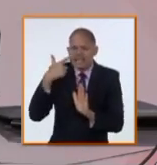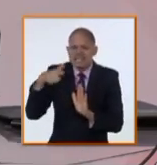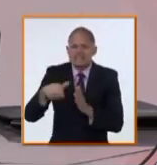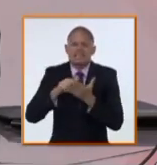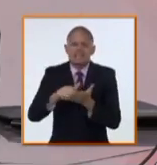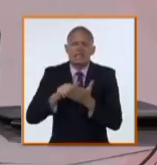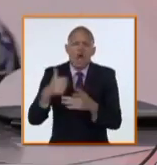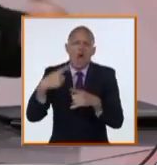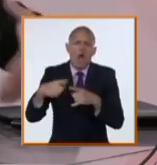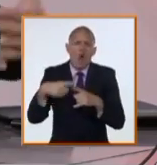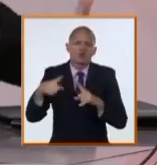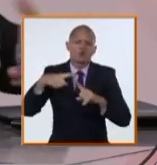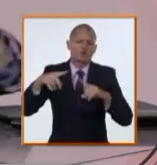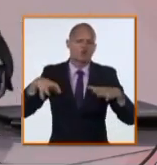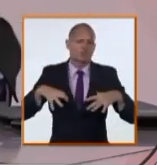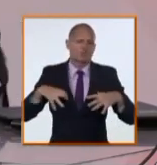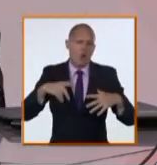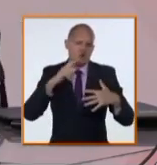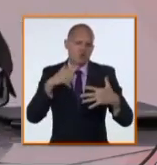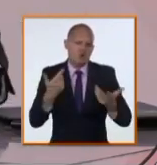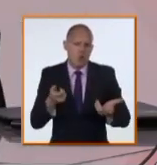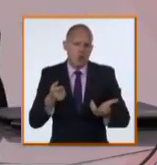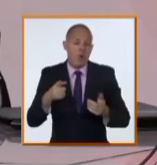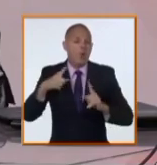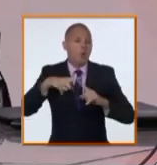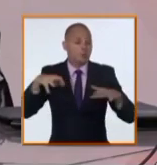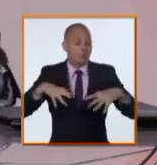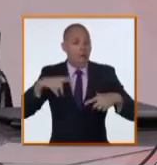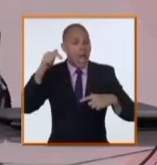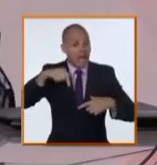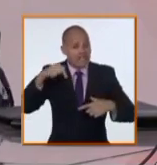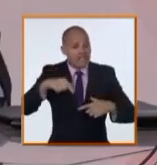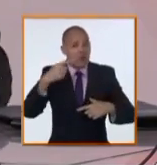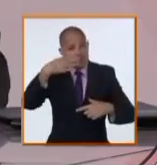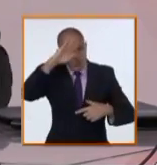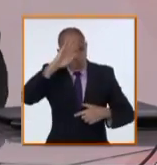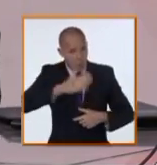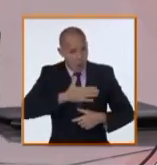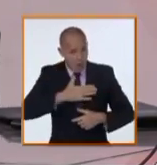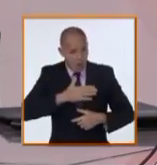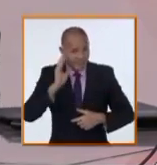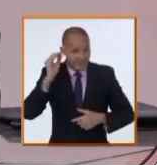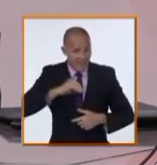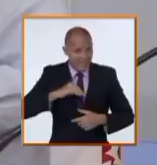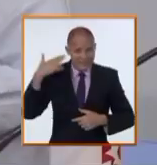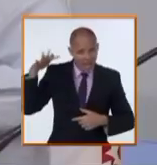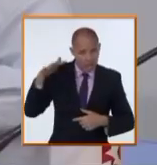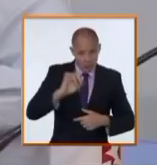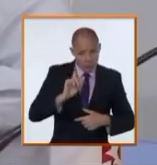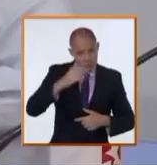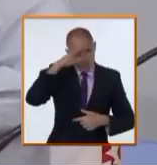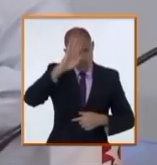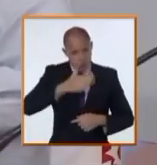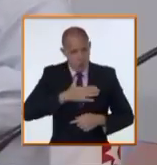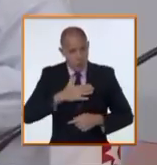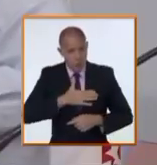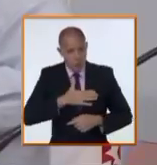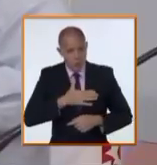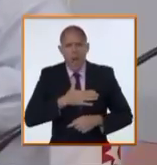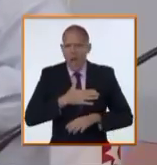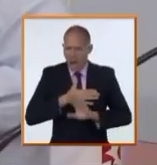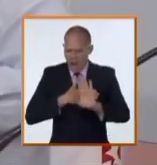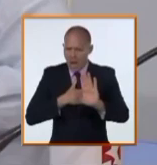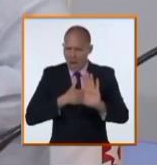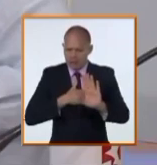al turismo nacional que también está teniendo una creciente presencia en las instalaciones turísticas hay experiencias muy positivas después